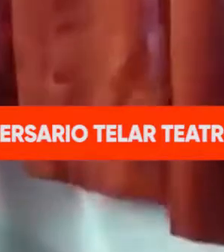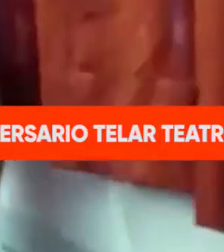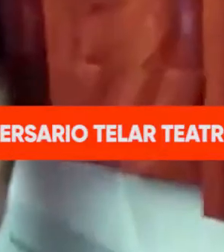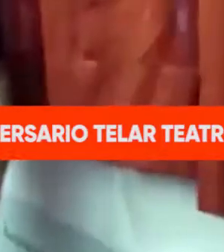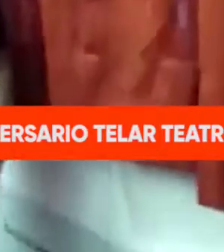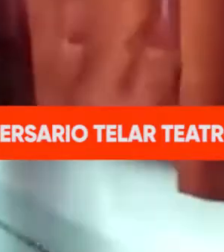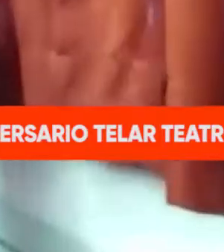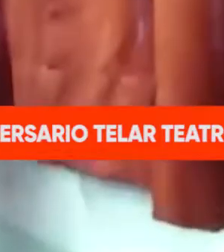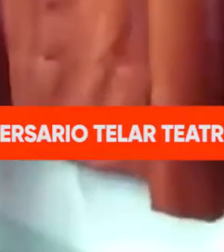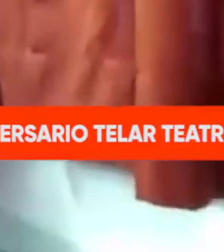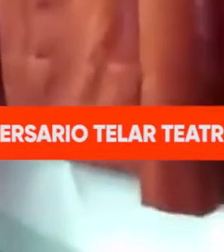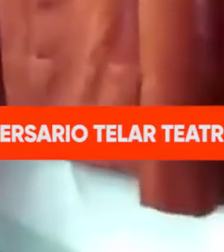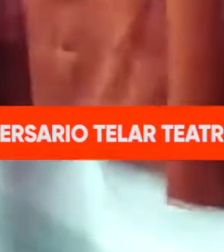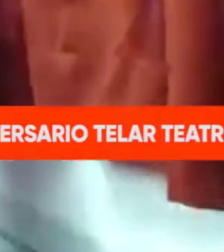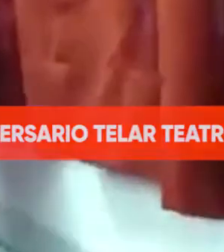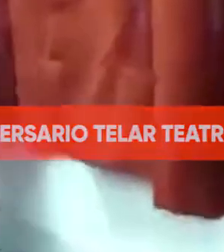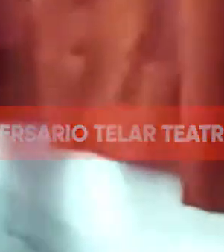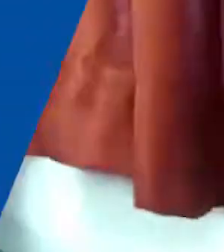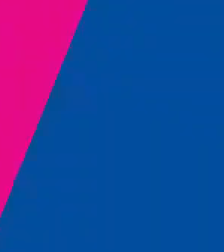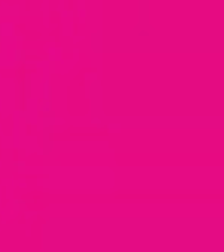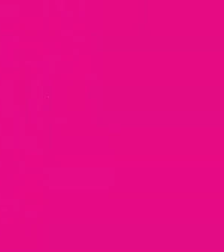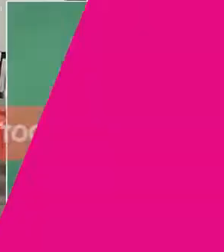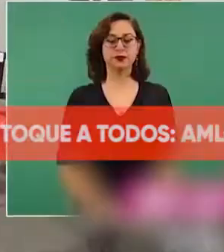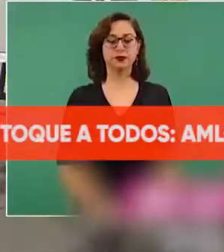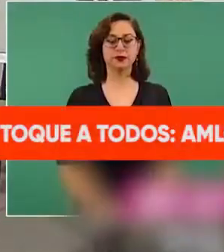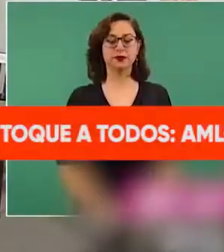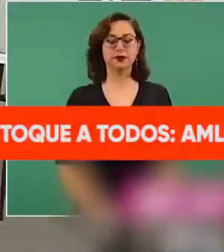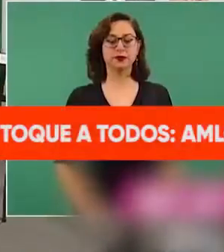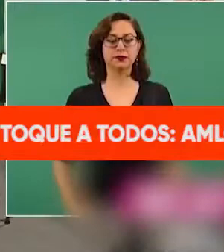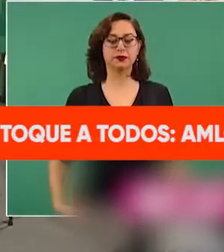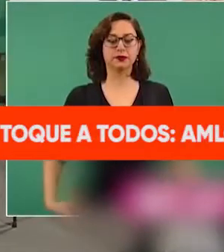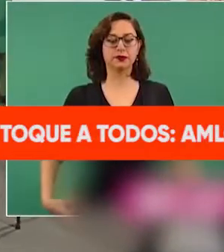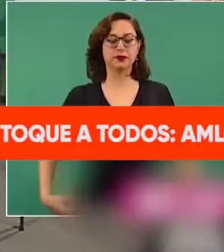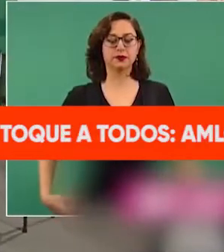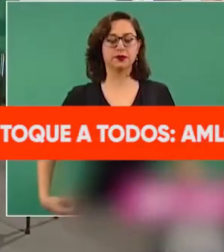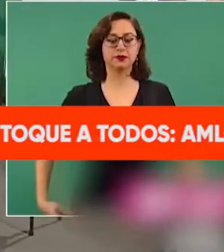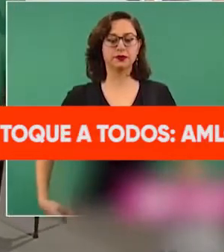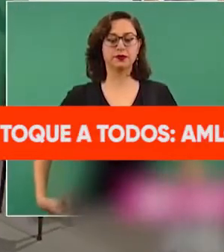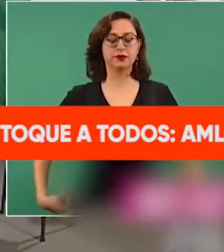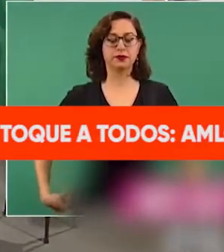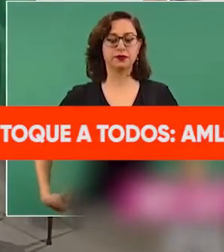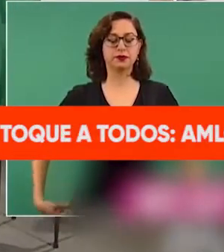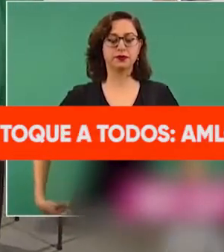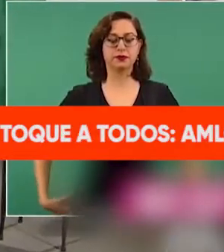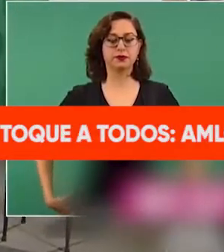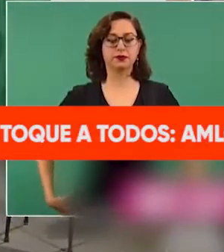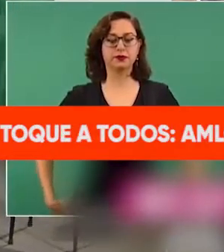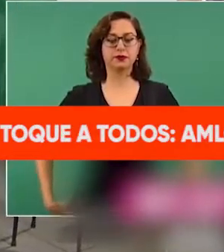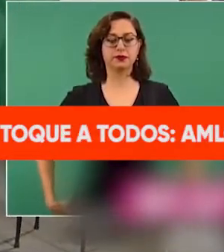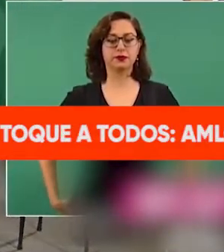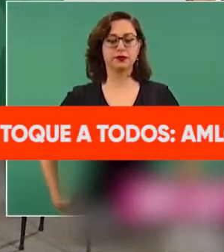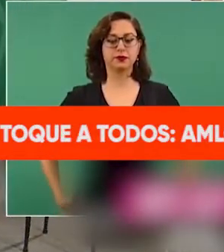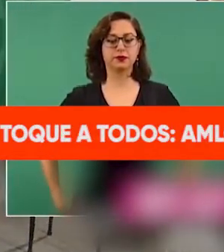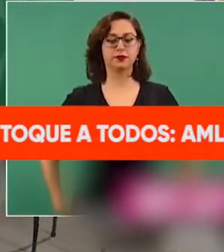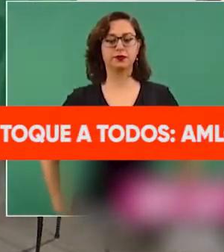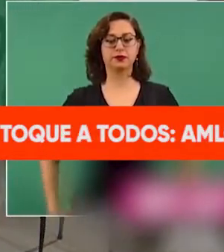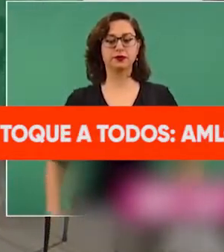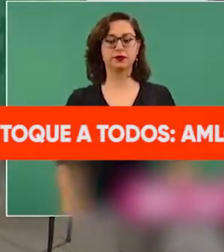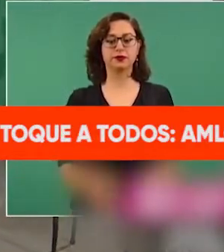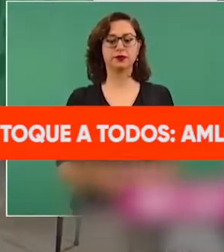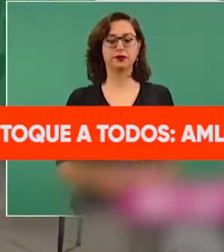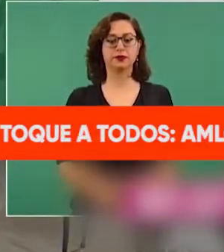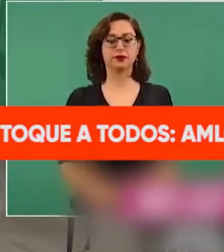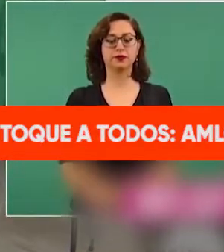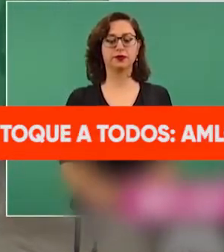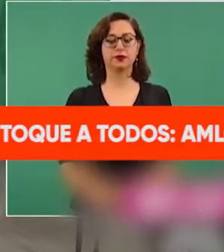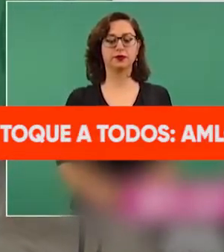utilería y escenografía de montajes escénicos. Que nos esperen hasta que nos toque a todos, responde AMLO a cuestionamiento por apertura